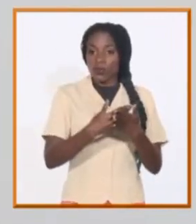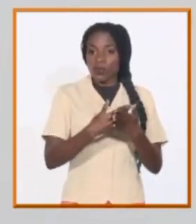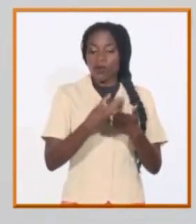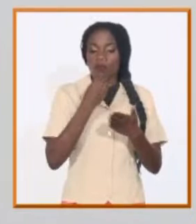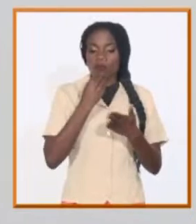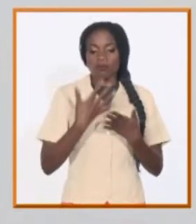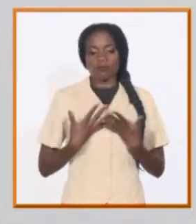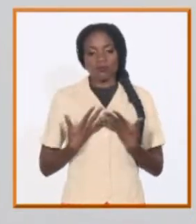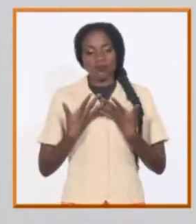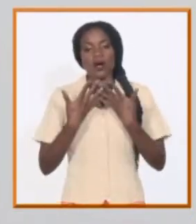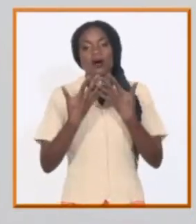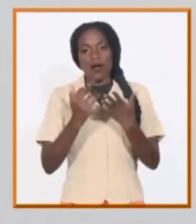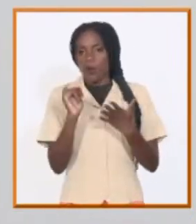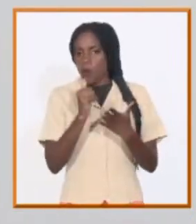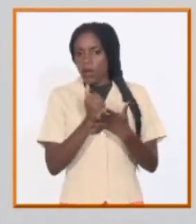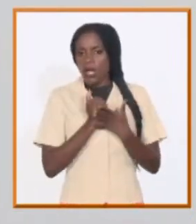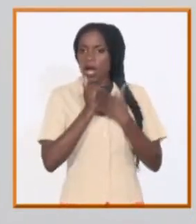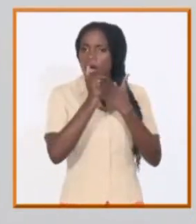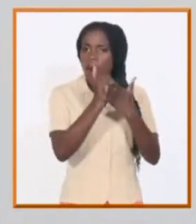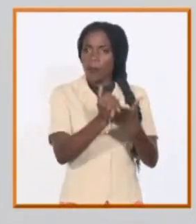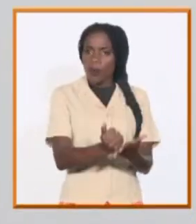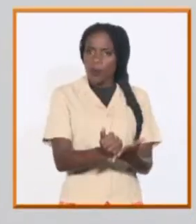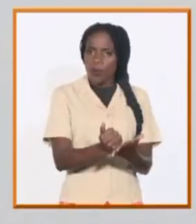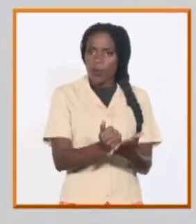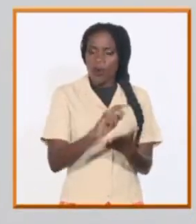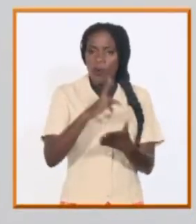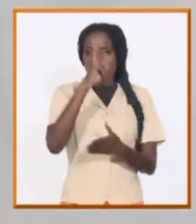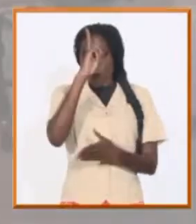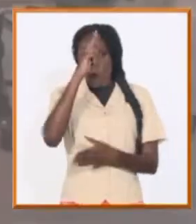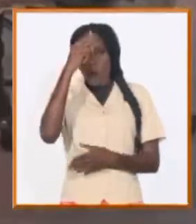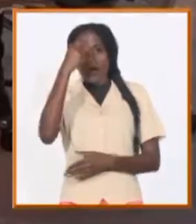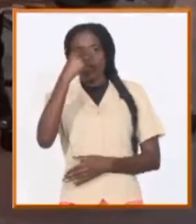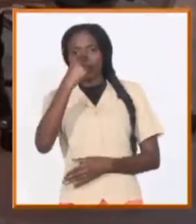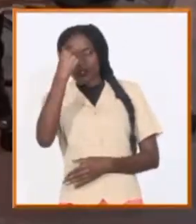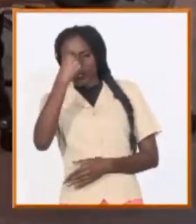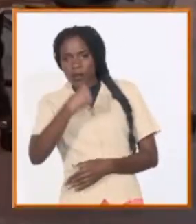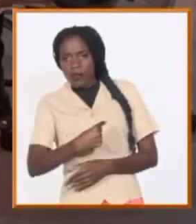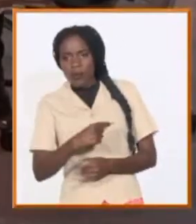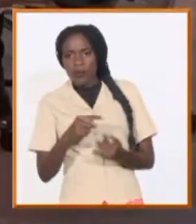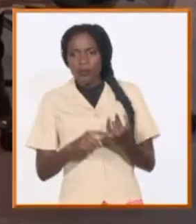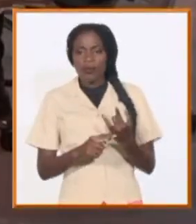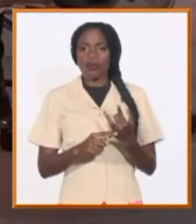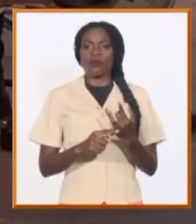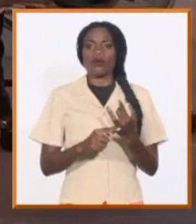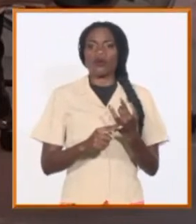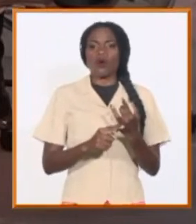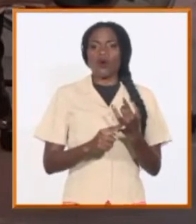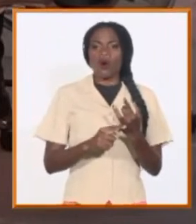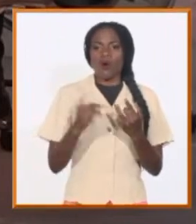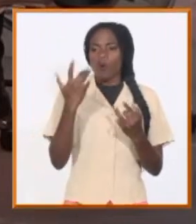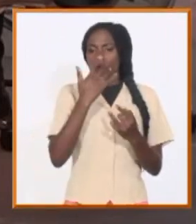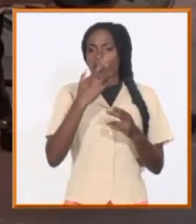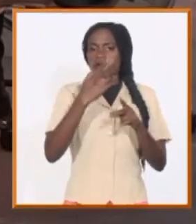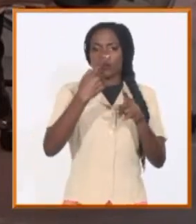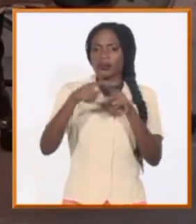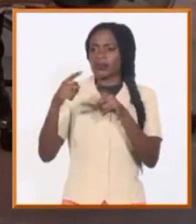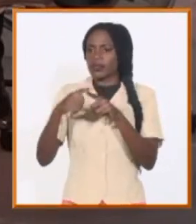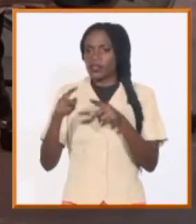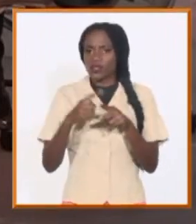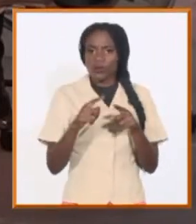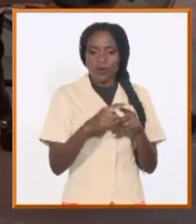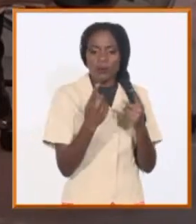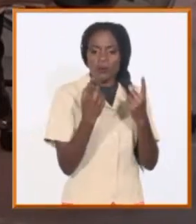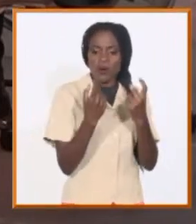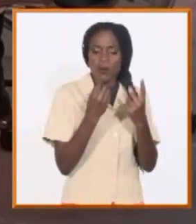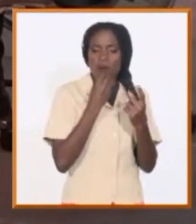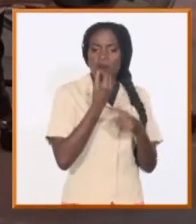un gran apoyo desde la parte médica y desde la logística y los recursos que se requieren